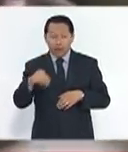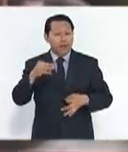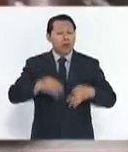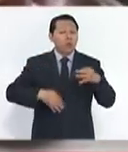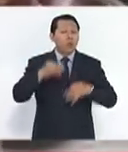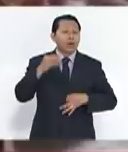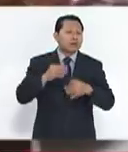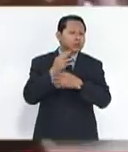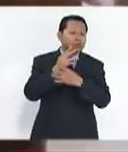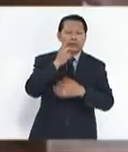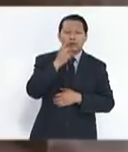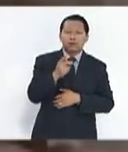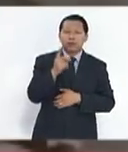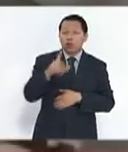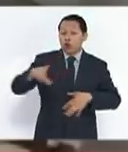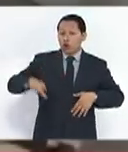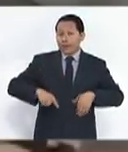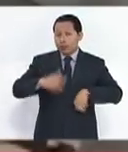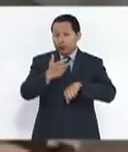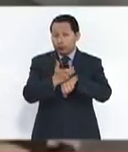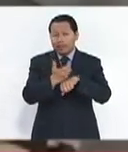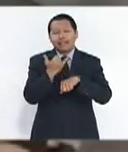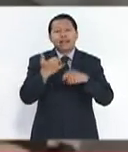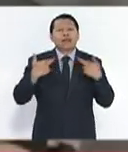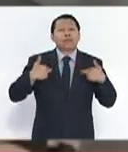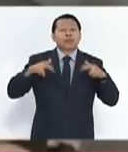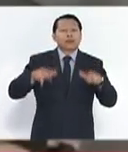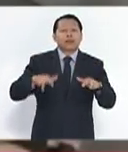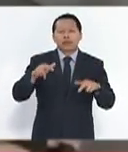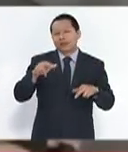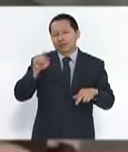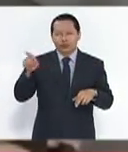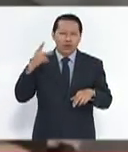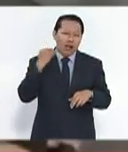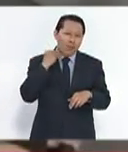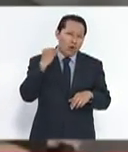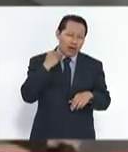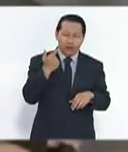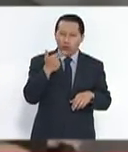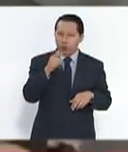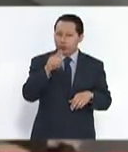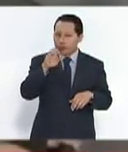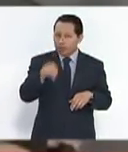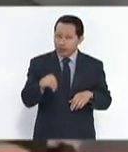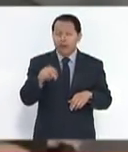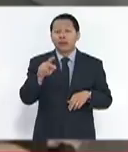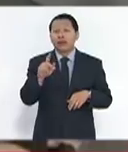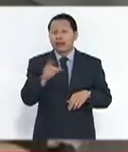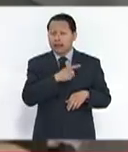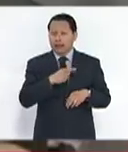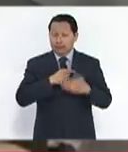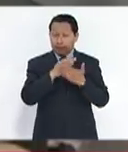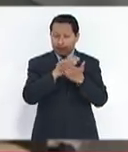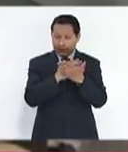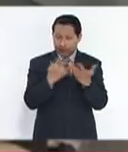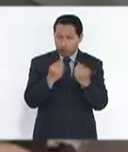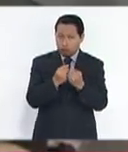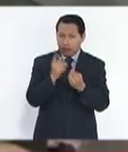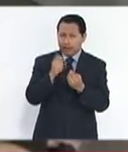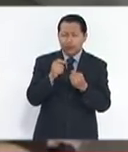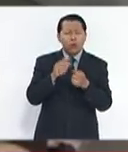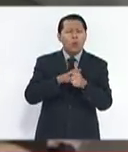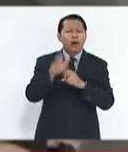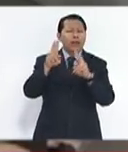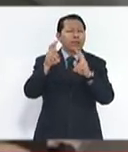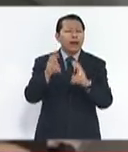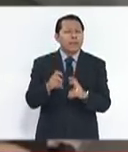Cogan informó que tanto el gobierno estadounidense y los representantes de Guzmán Loera deben presentar una agenda conjunta de los temas que se pretenden